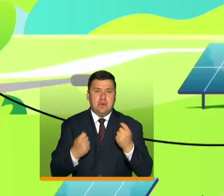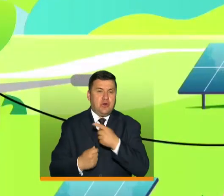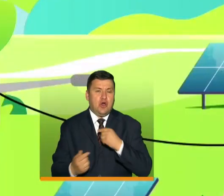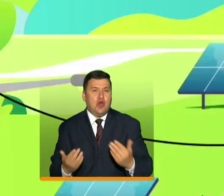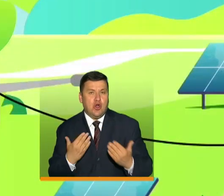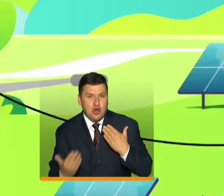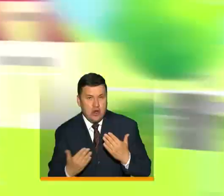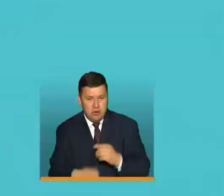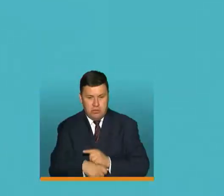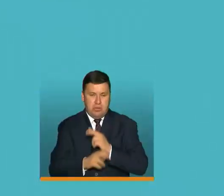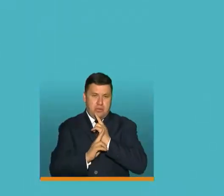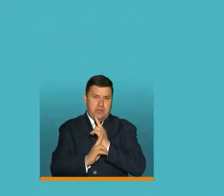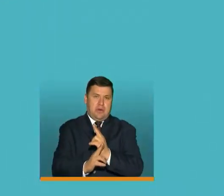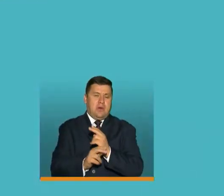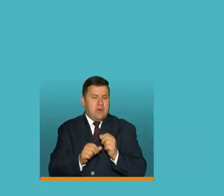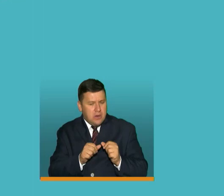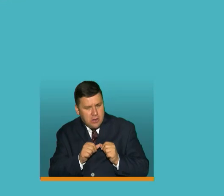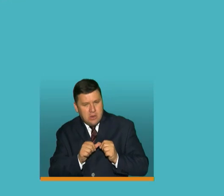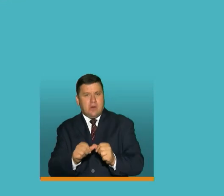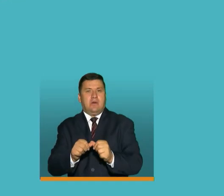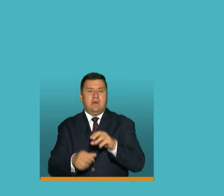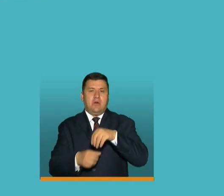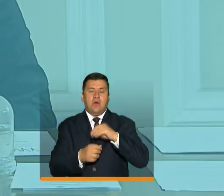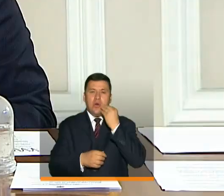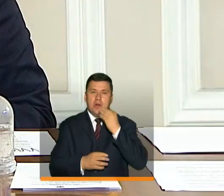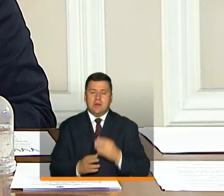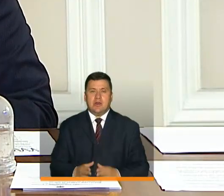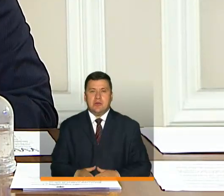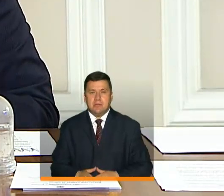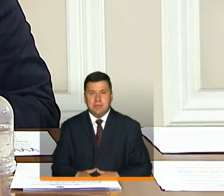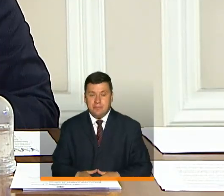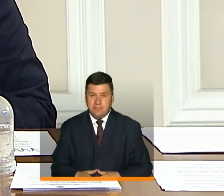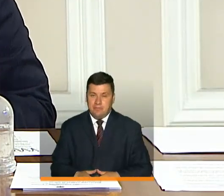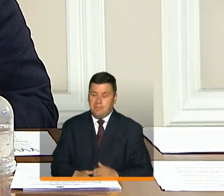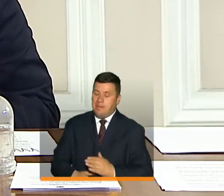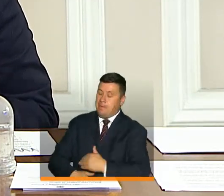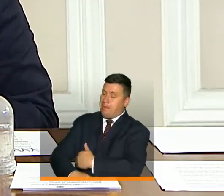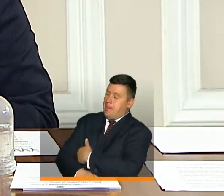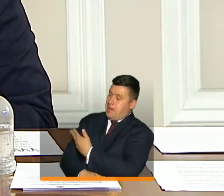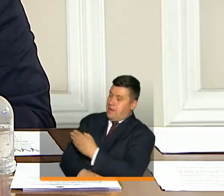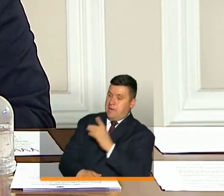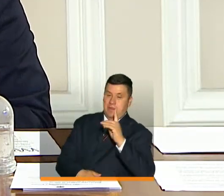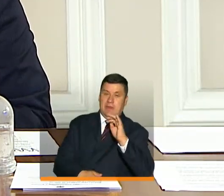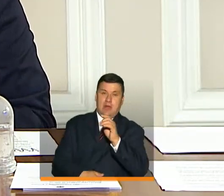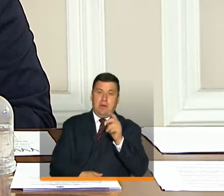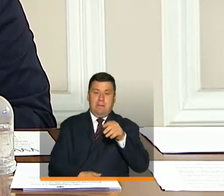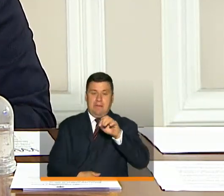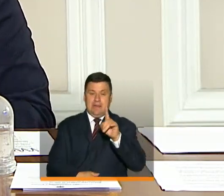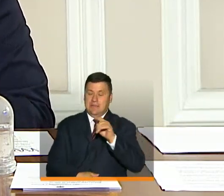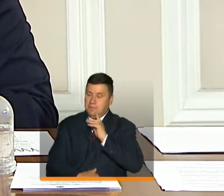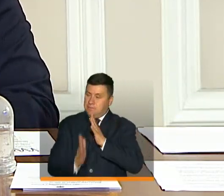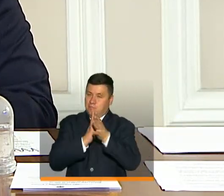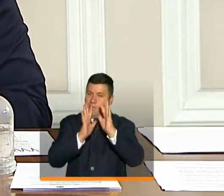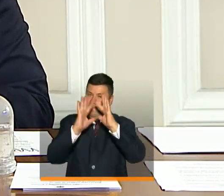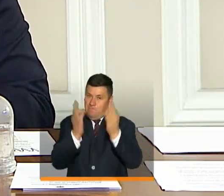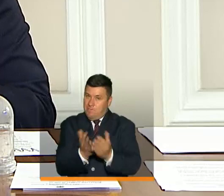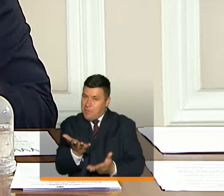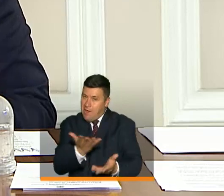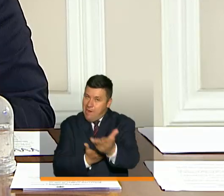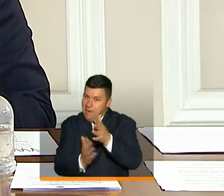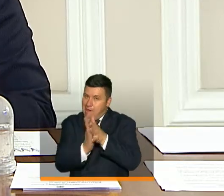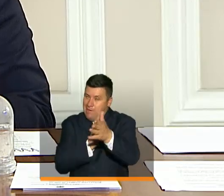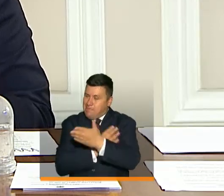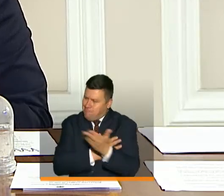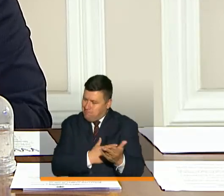confiable, eficiente y sostenible a los hogares. Ministro Diego Mesa, háblele a las familias colombianas